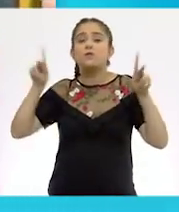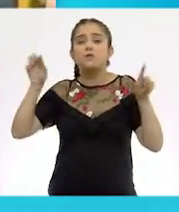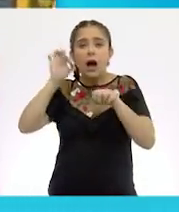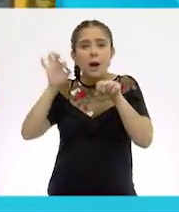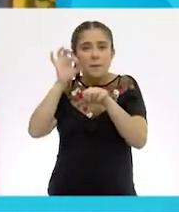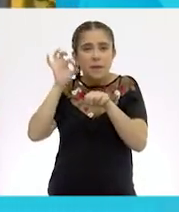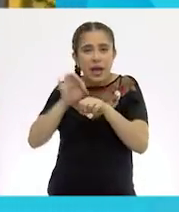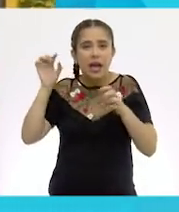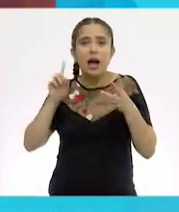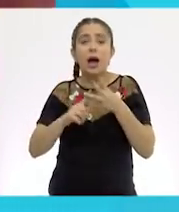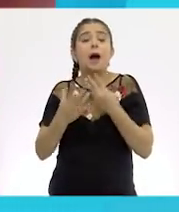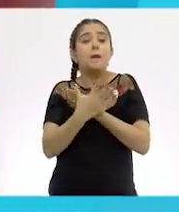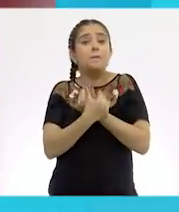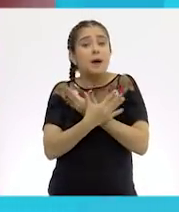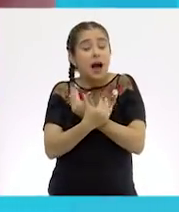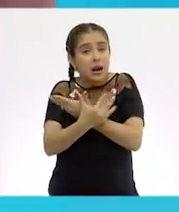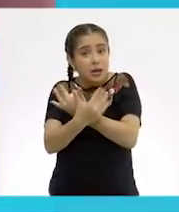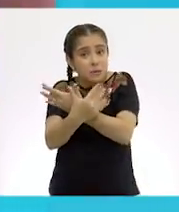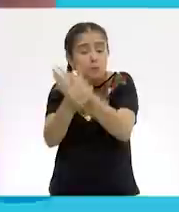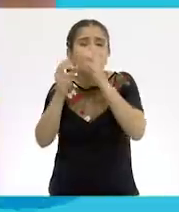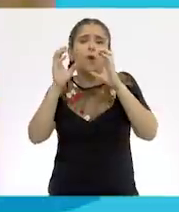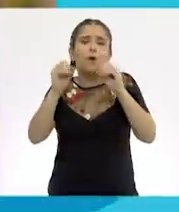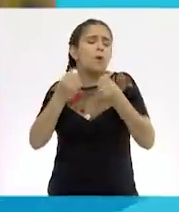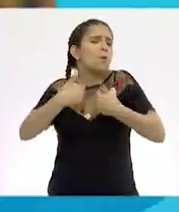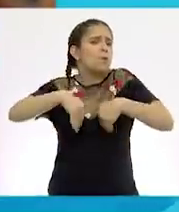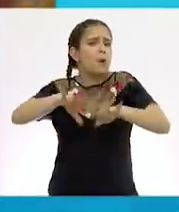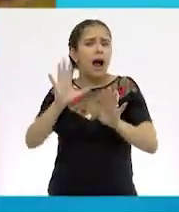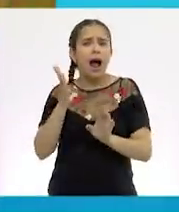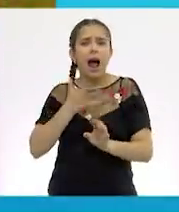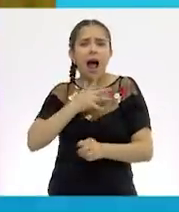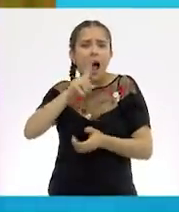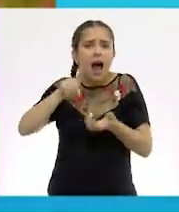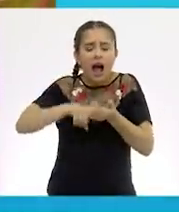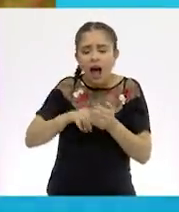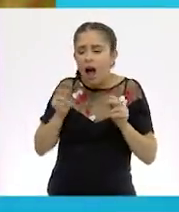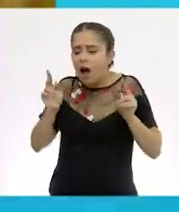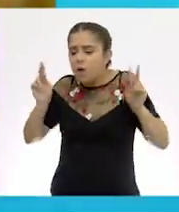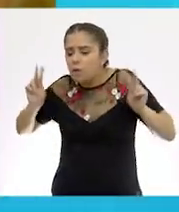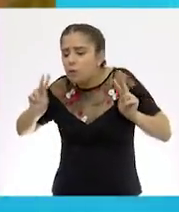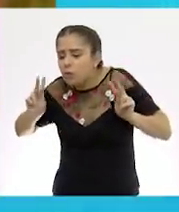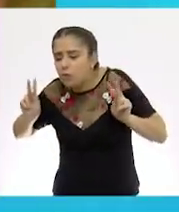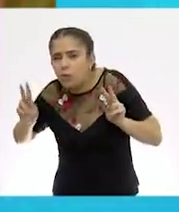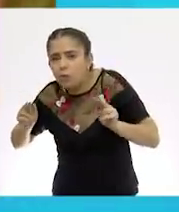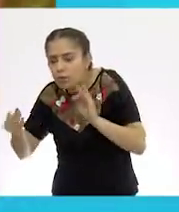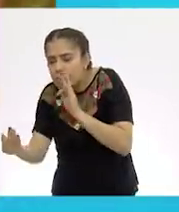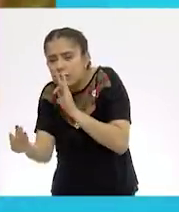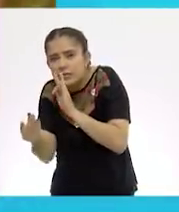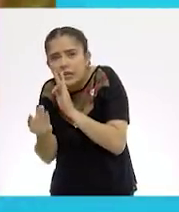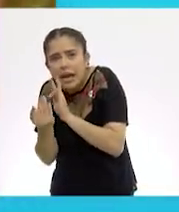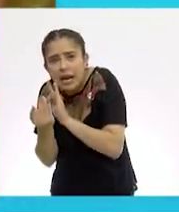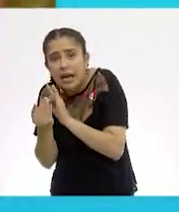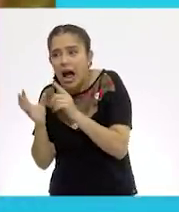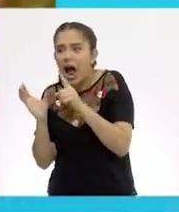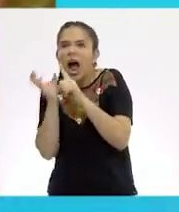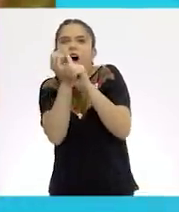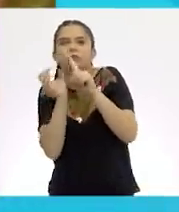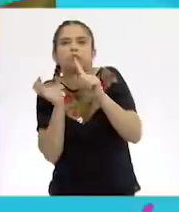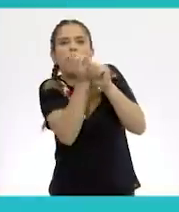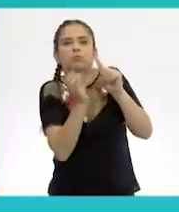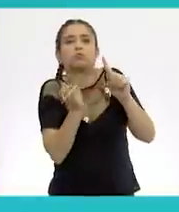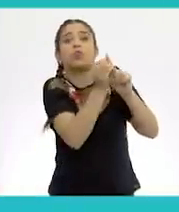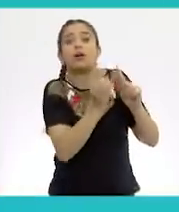abejas, mariposas o cualquier presa que tenga la curiosidad de acercarse a la cámara nectaria que existe en estas